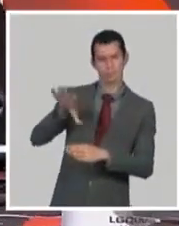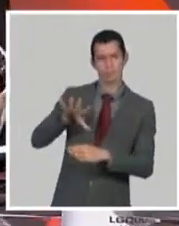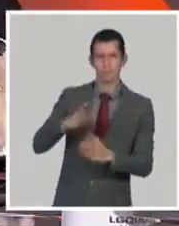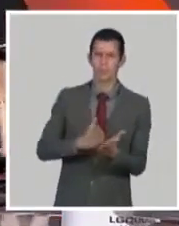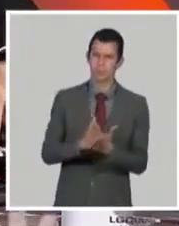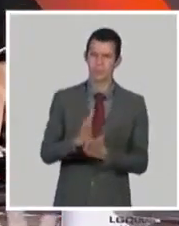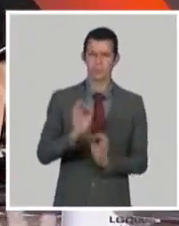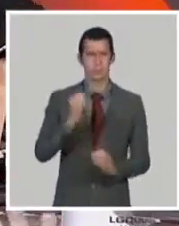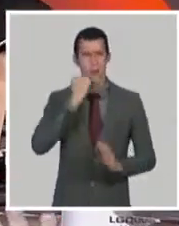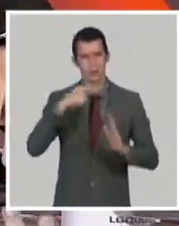hablamos ahora en la mesa redonda.